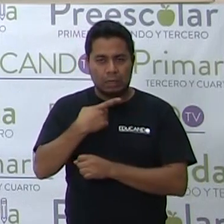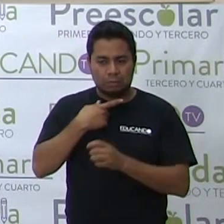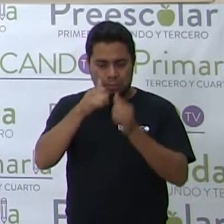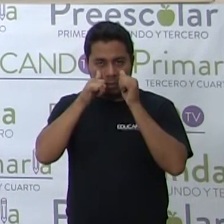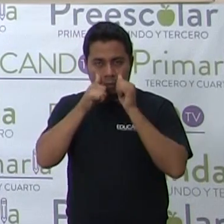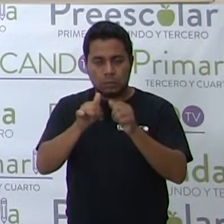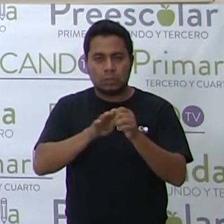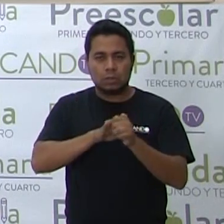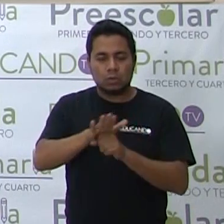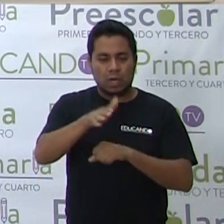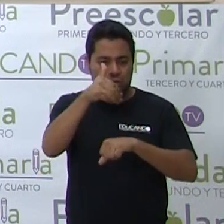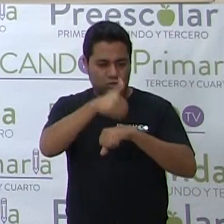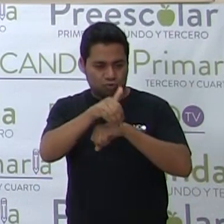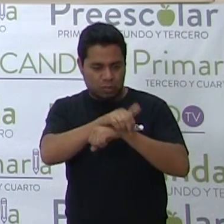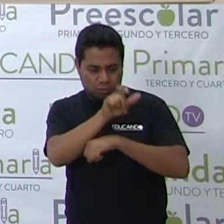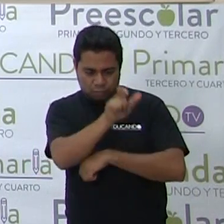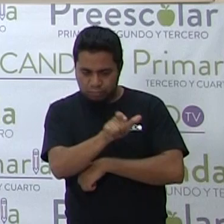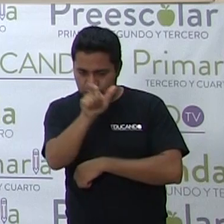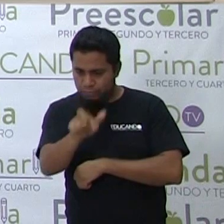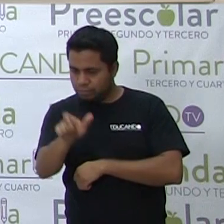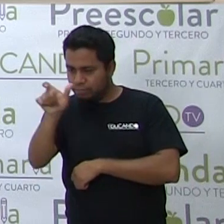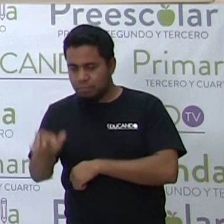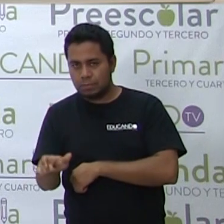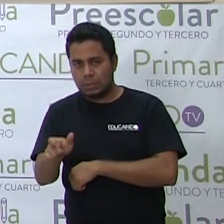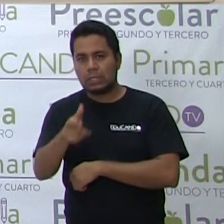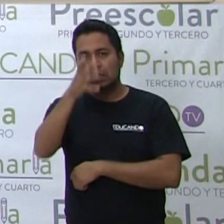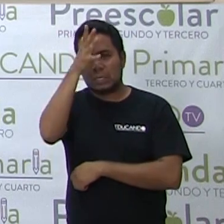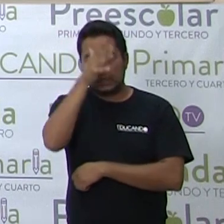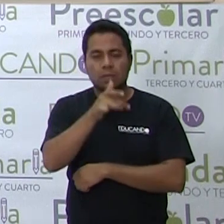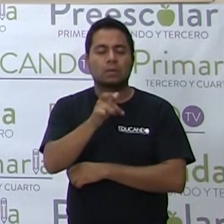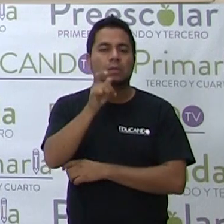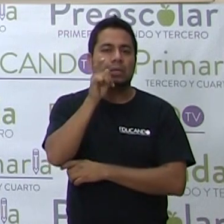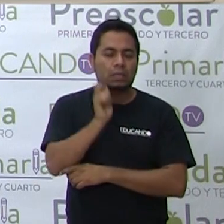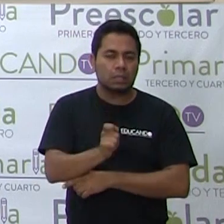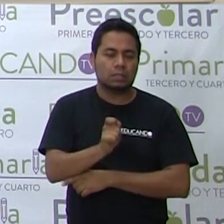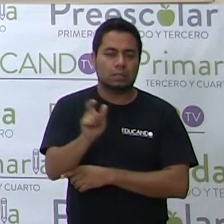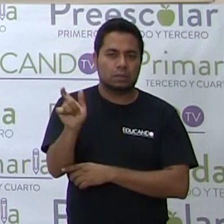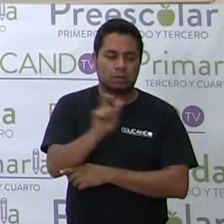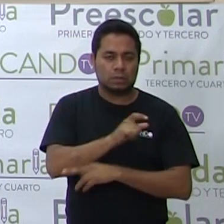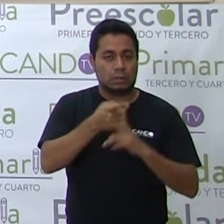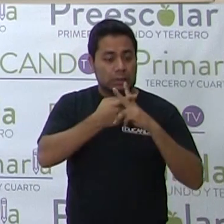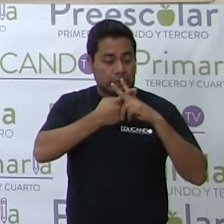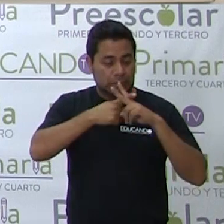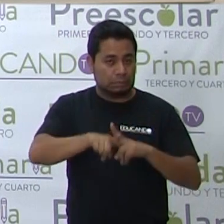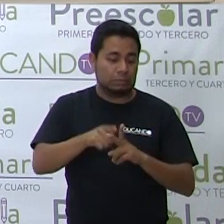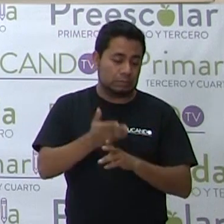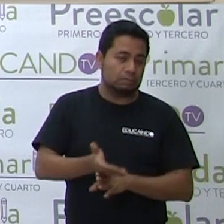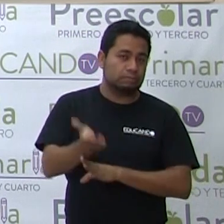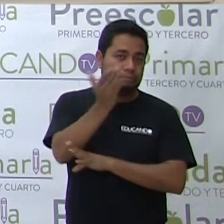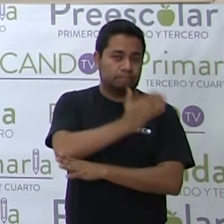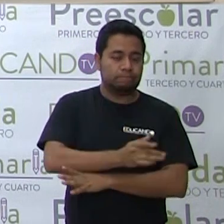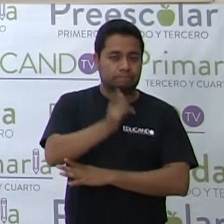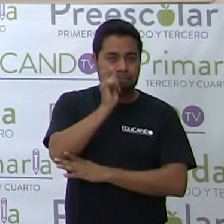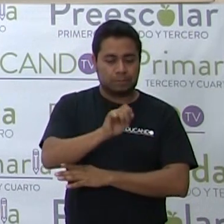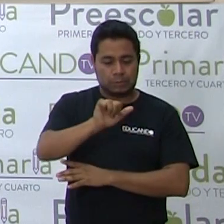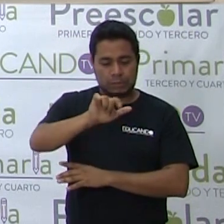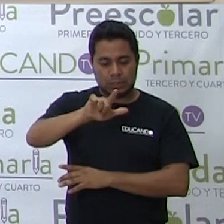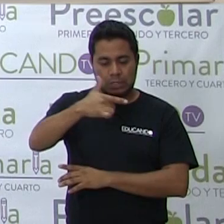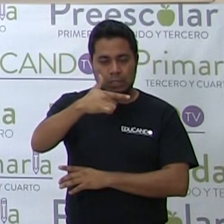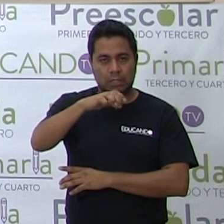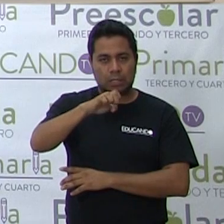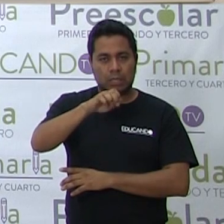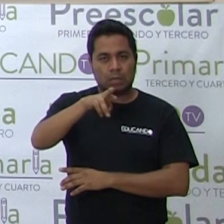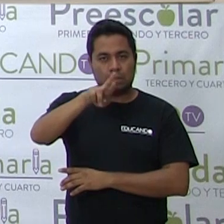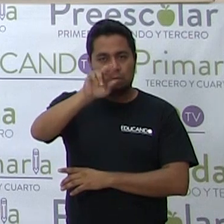cuenta los coeficientes sí recordemos que cuando empezamos a ver álgebra